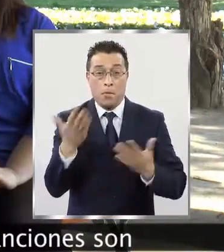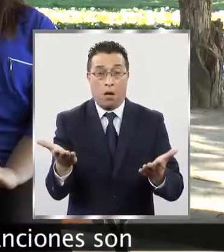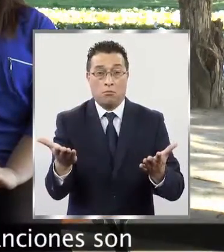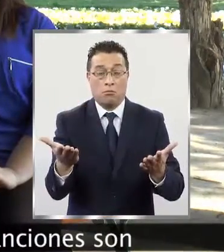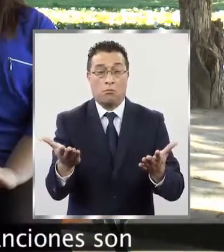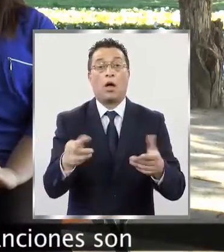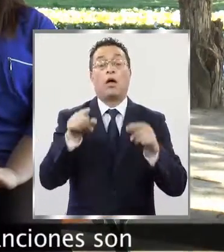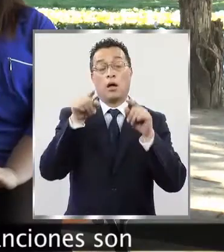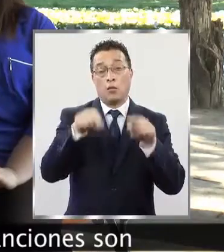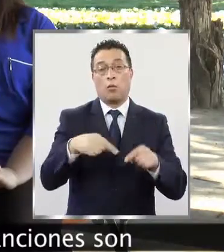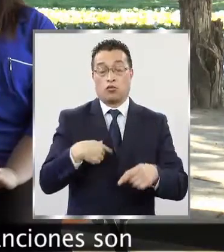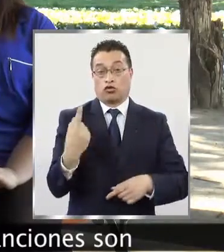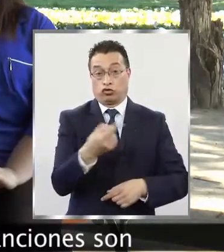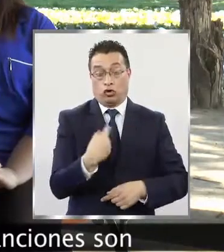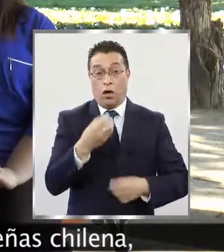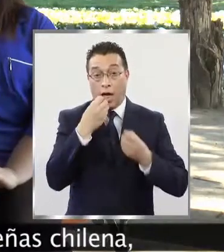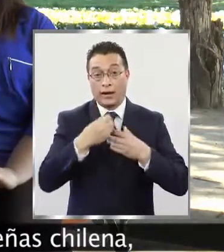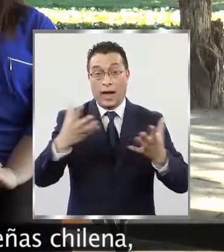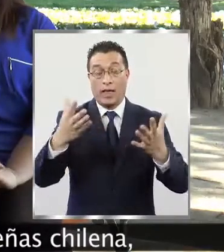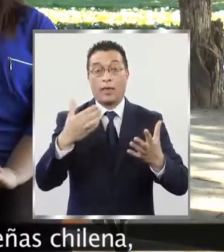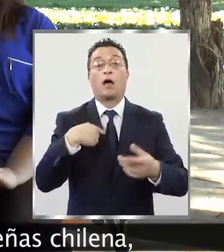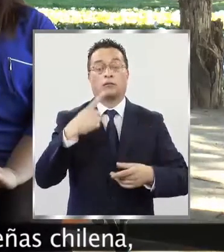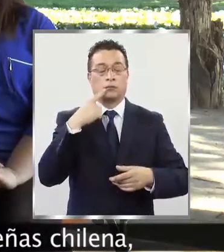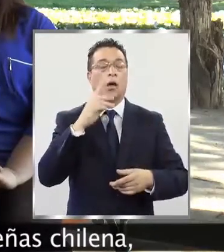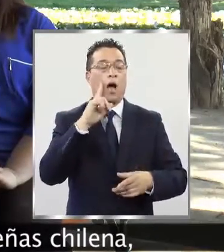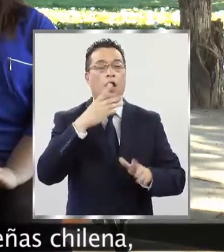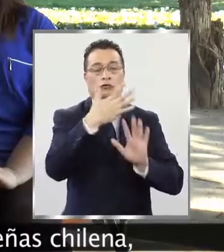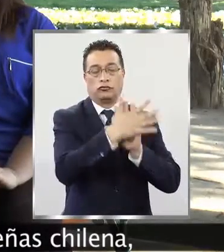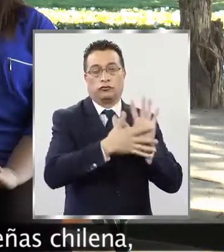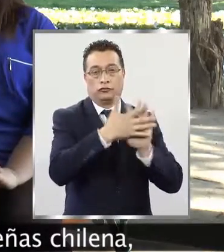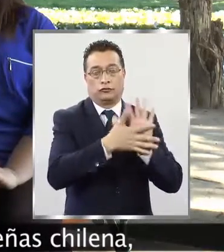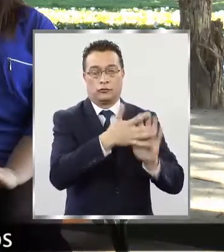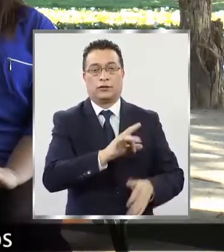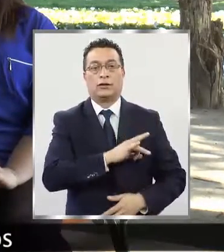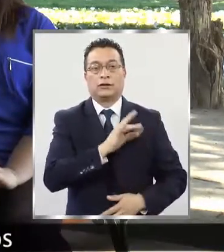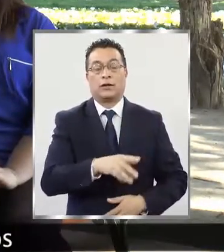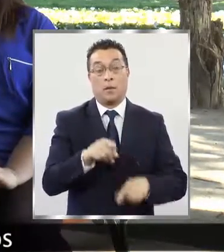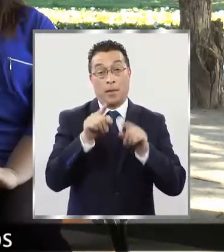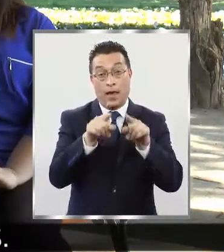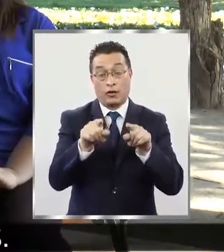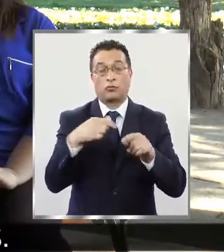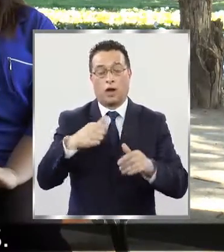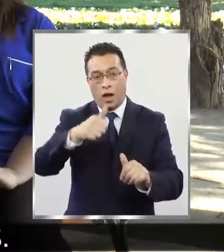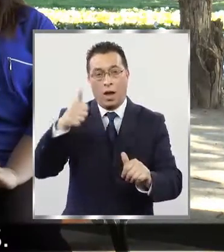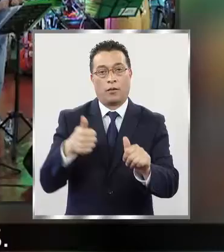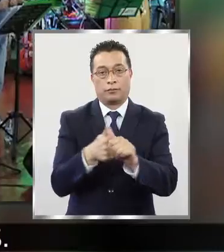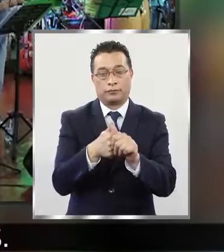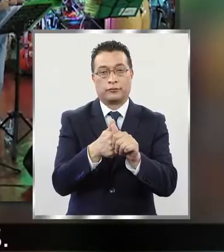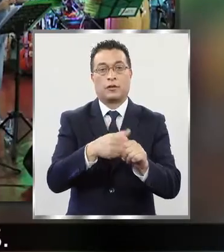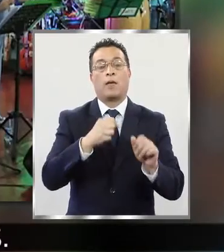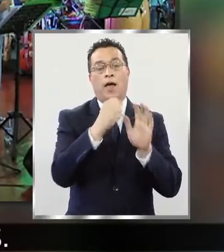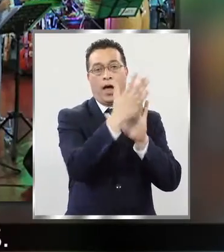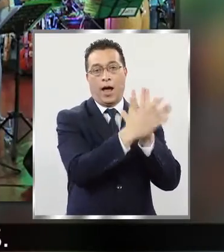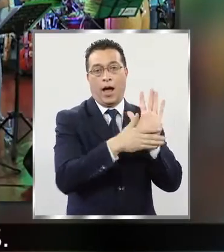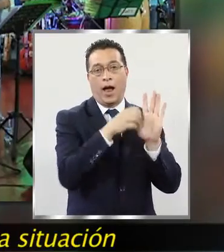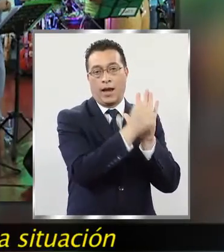nuestras canciones son interpretadas en lengua de señas chilena y para eso tenemos el apoyo de Ailes.